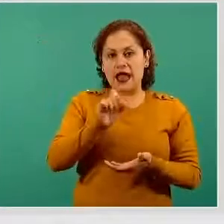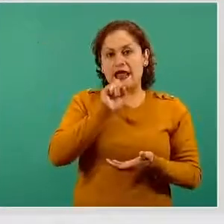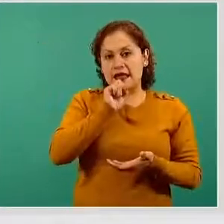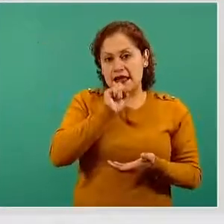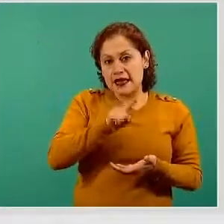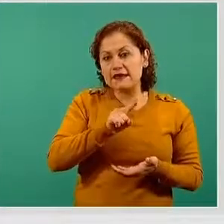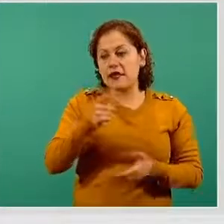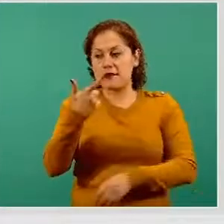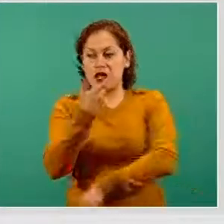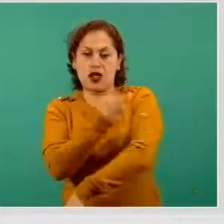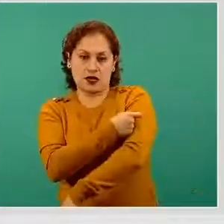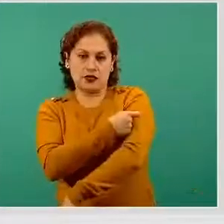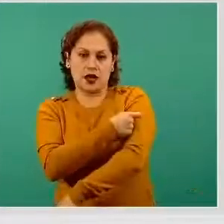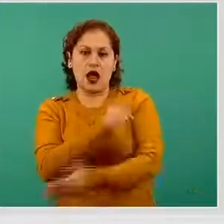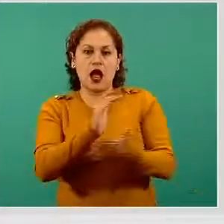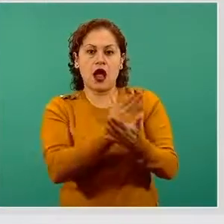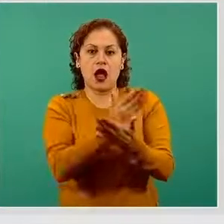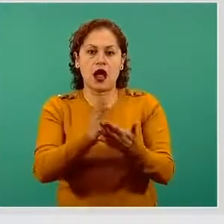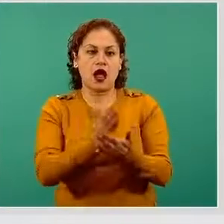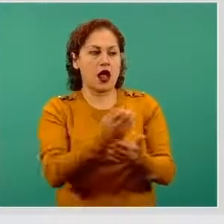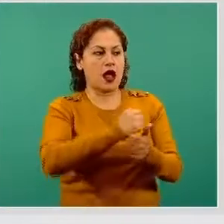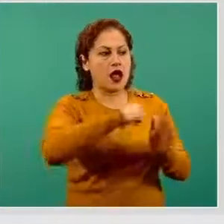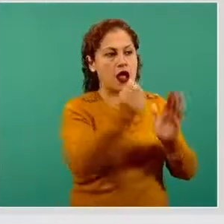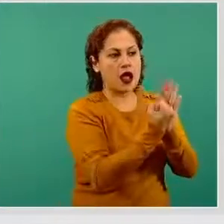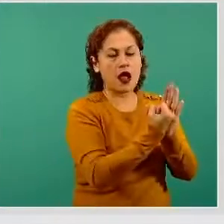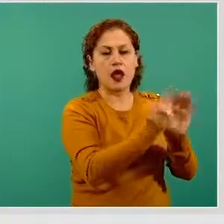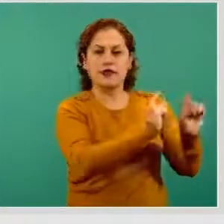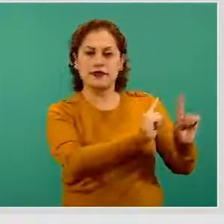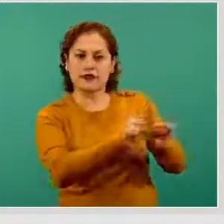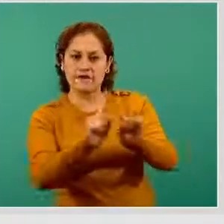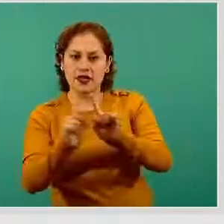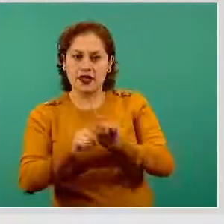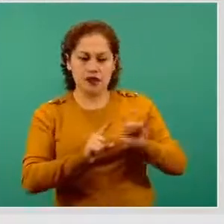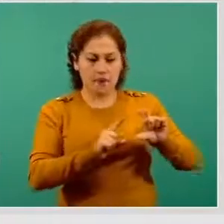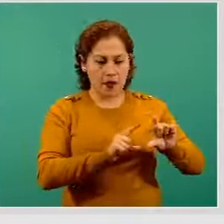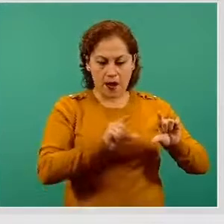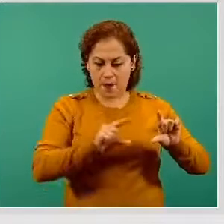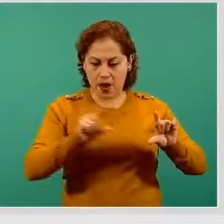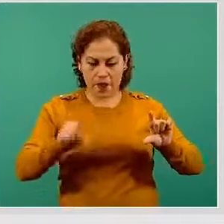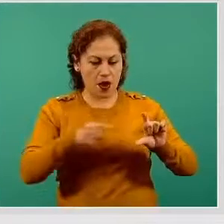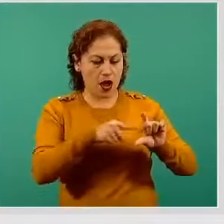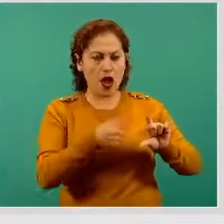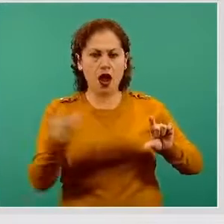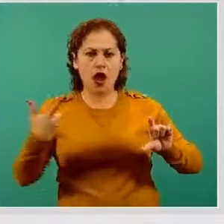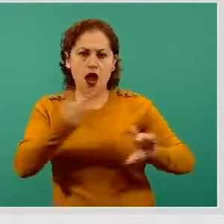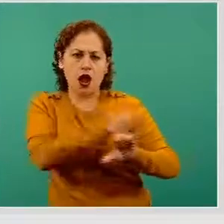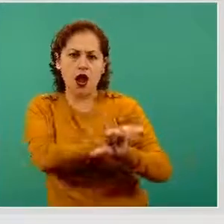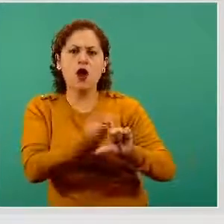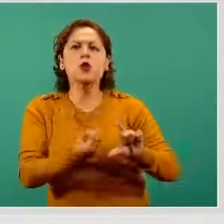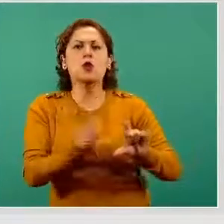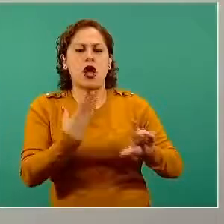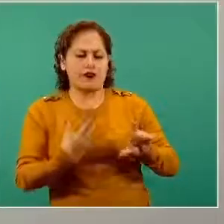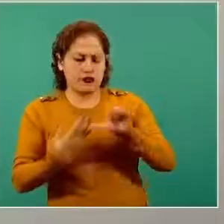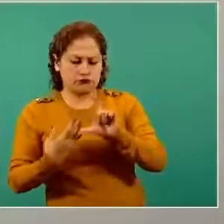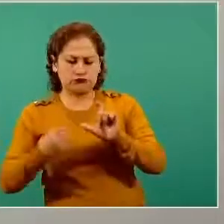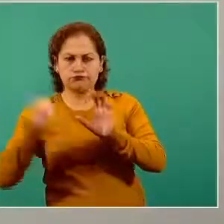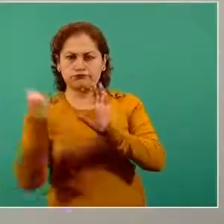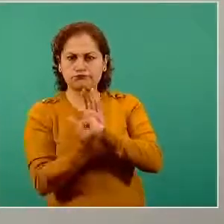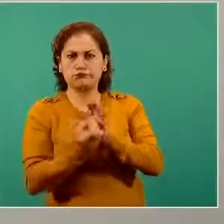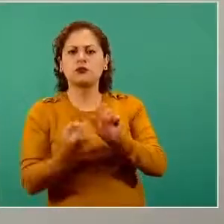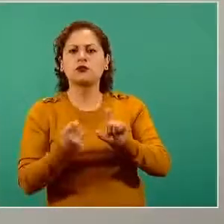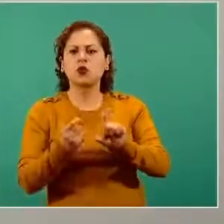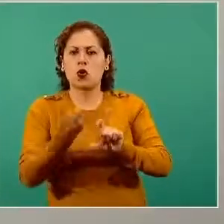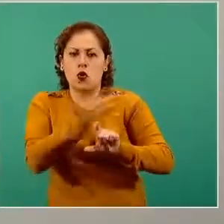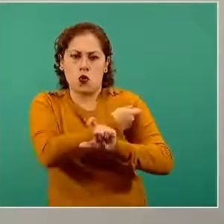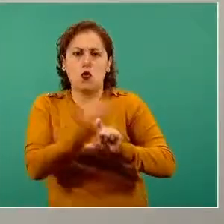por tipo de fabricante y vacuna de lo que ha llegado al país, pues igual entonces podemos proceder a reportar lo que se